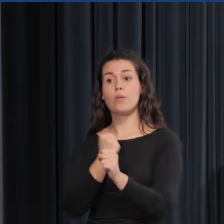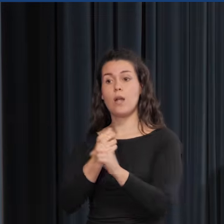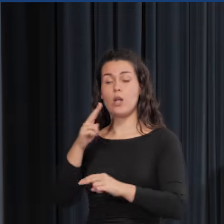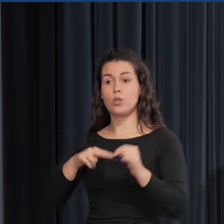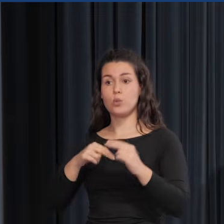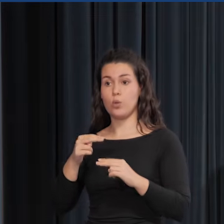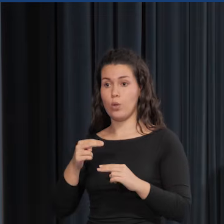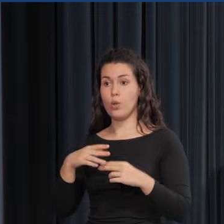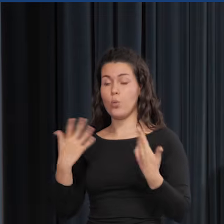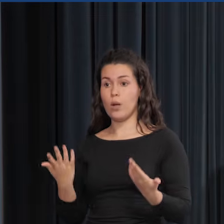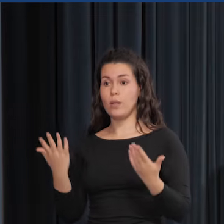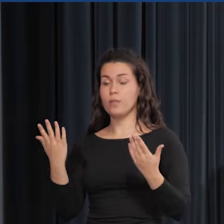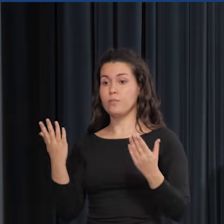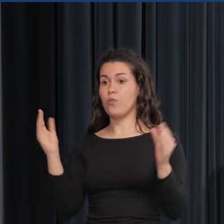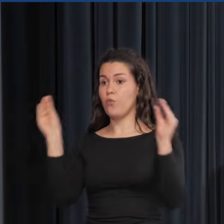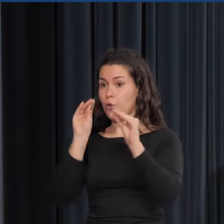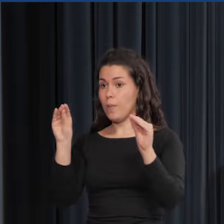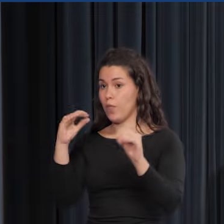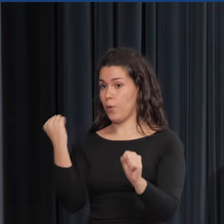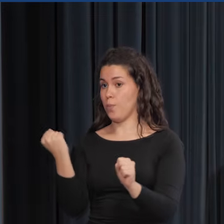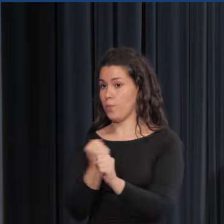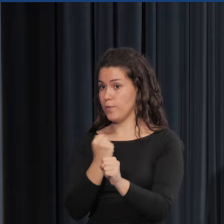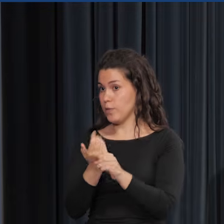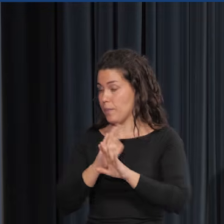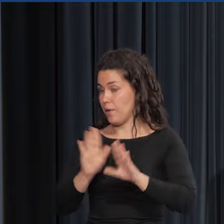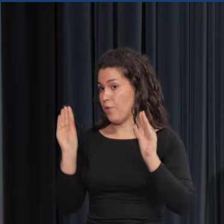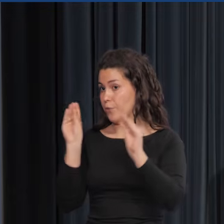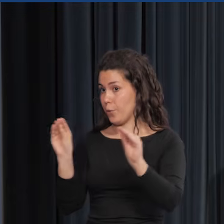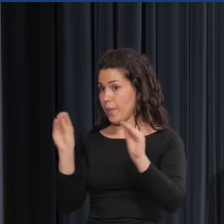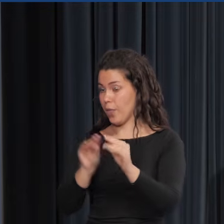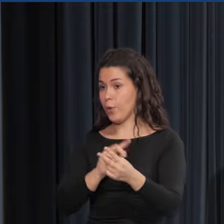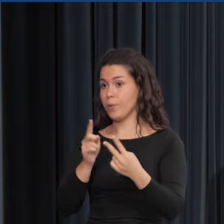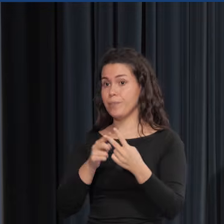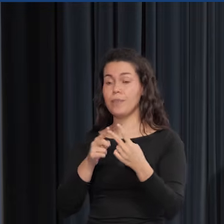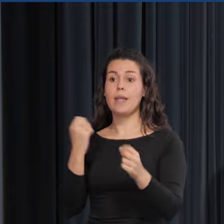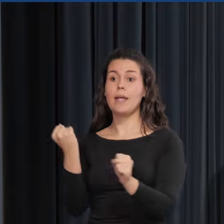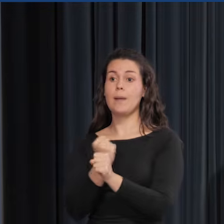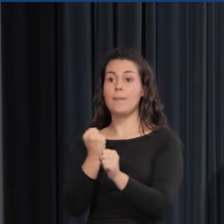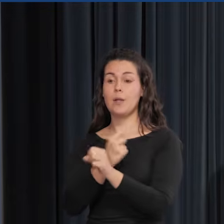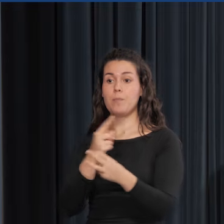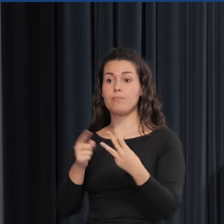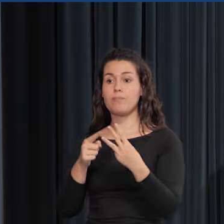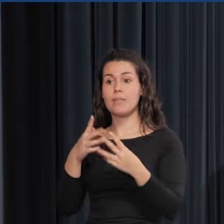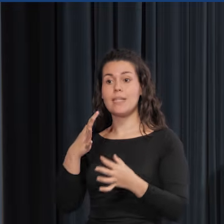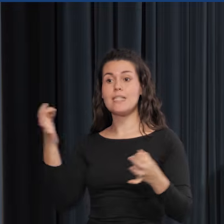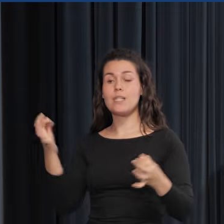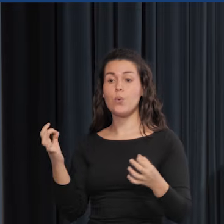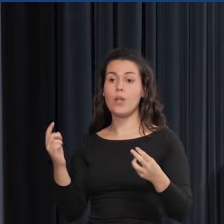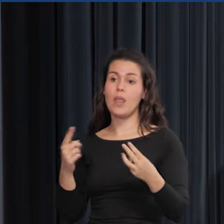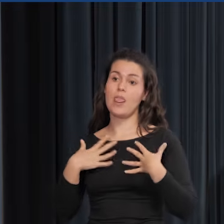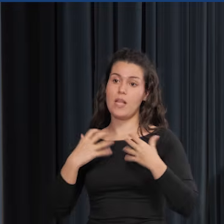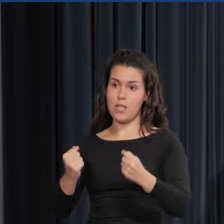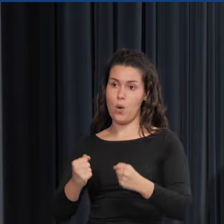la cualificación profesional, sobre todo a través de la formación, el empleo y la seguridad y salud. Y